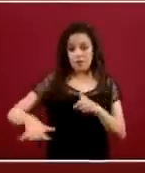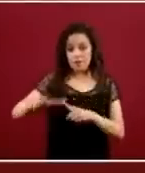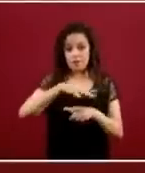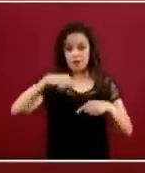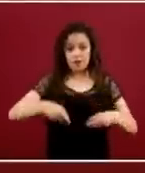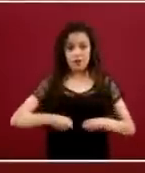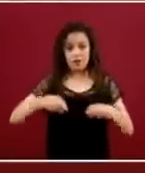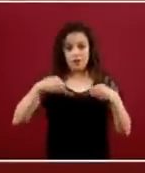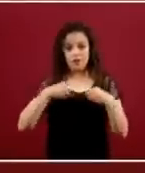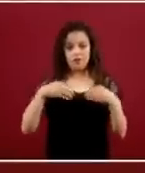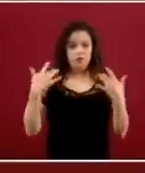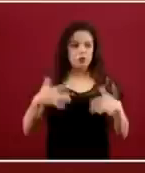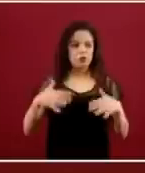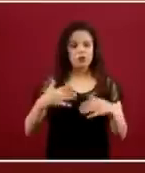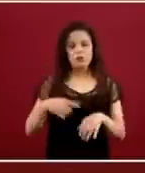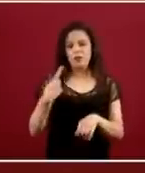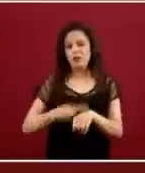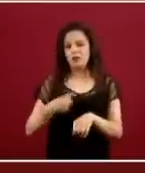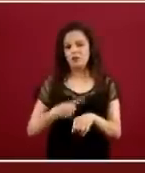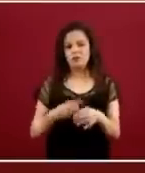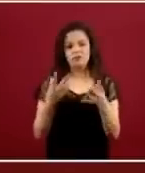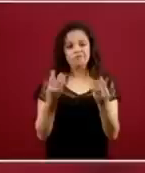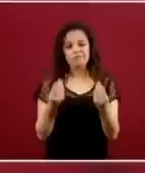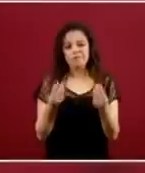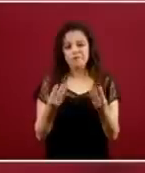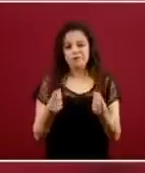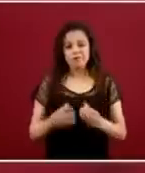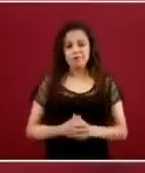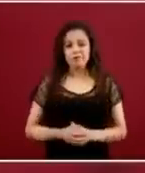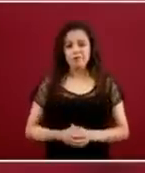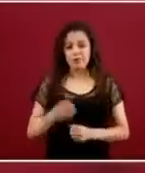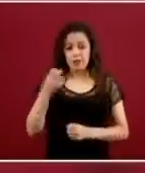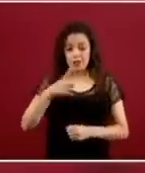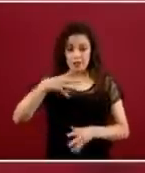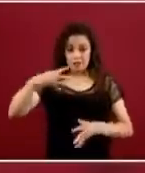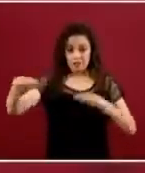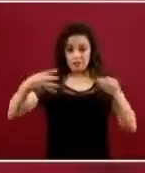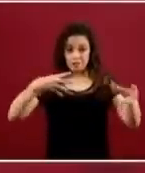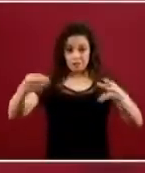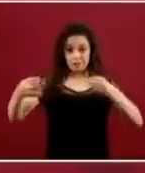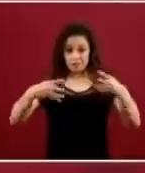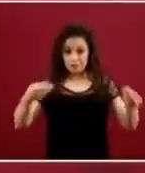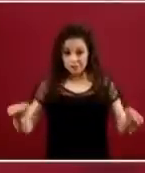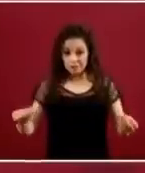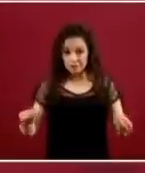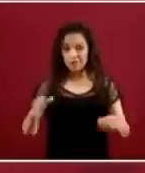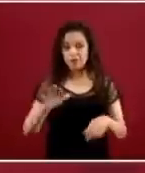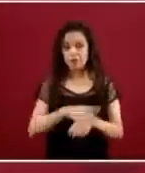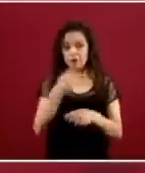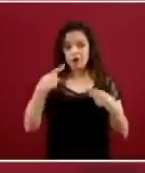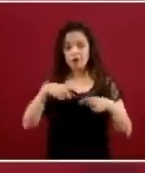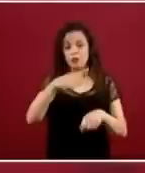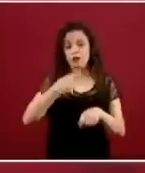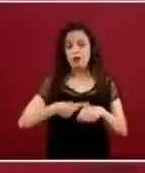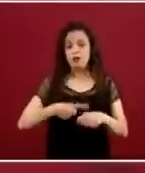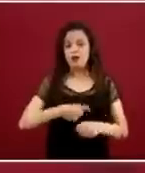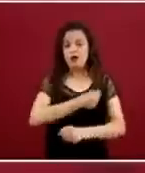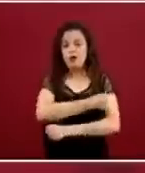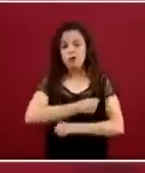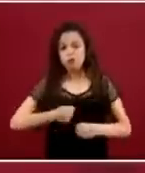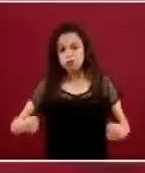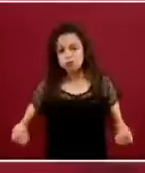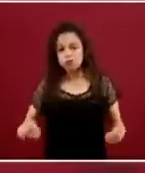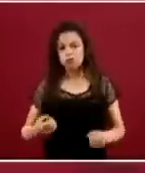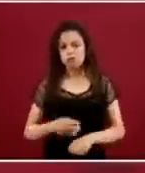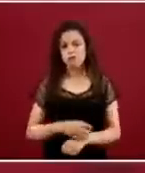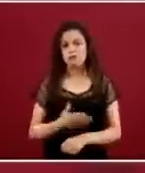deteriorada la magnitud de la epidemia de obesidad de sobrepeso de diabetes y